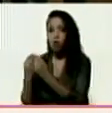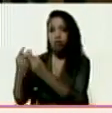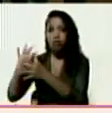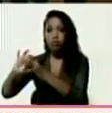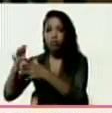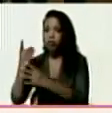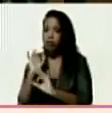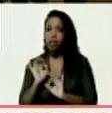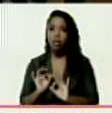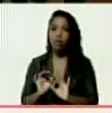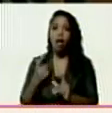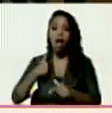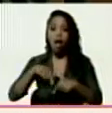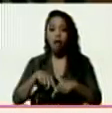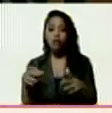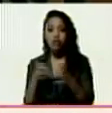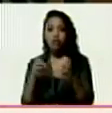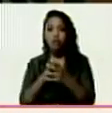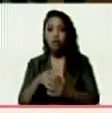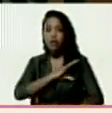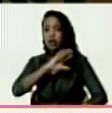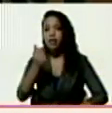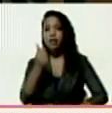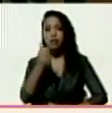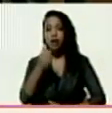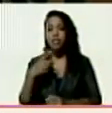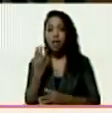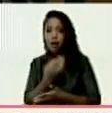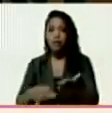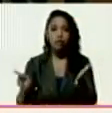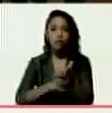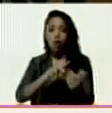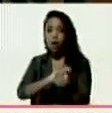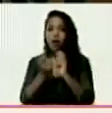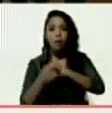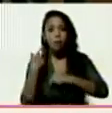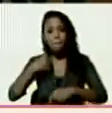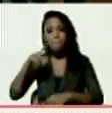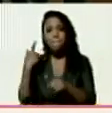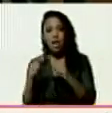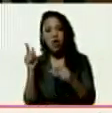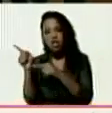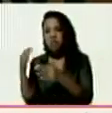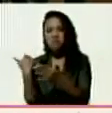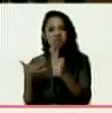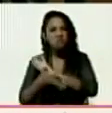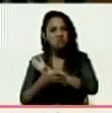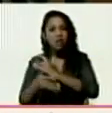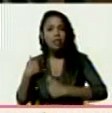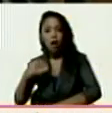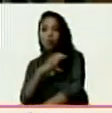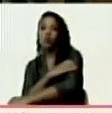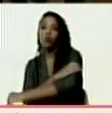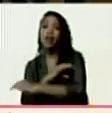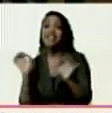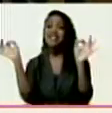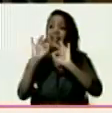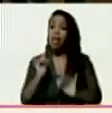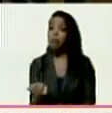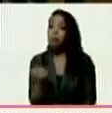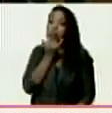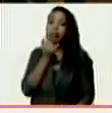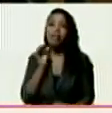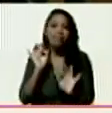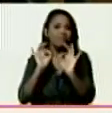junta directiva de renovación y cambio, pero es de oposición. Que nadie se equivoque, que a nadie le quede